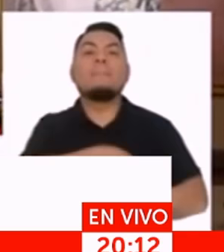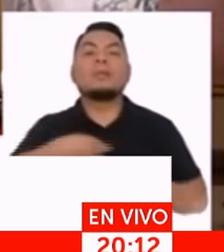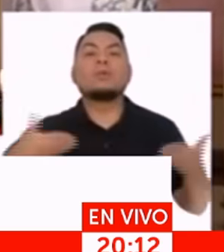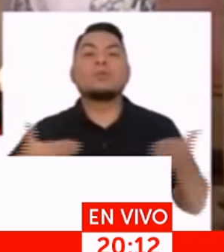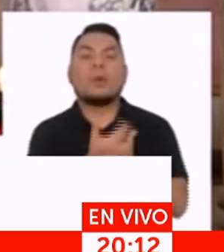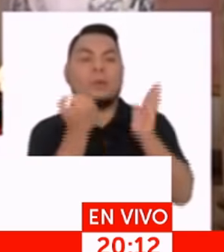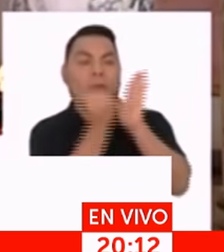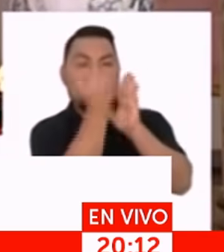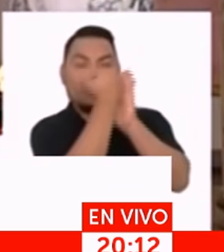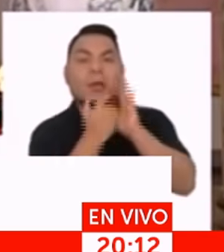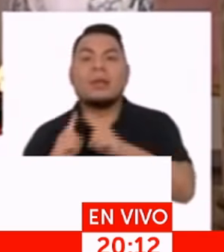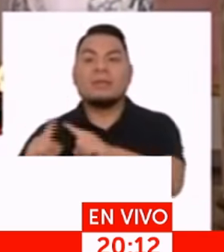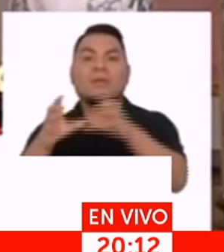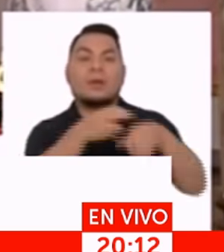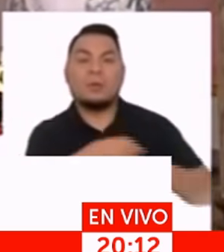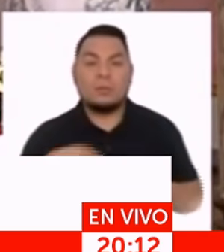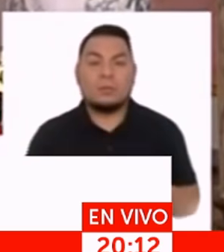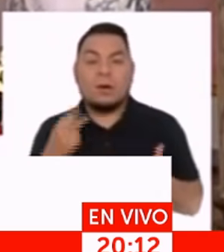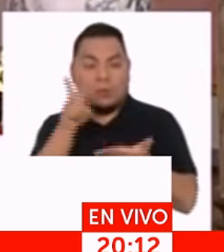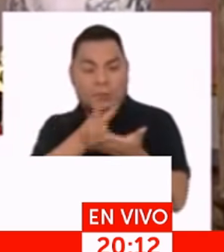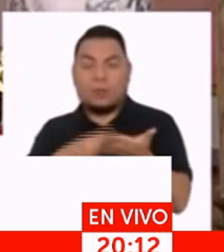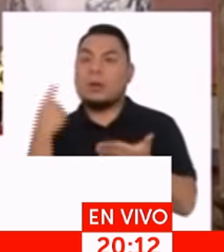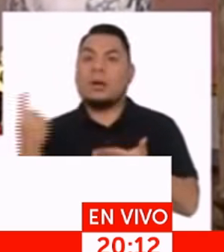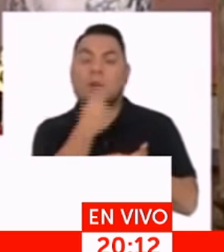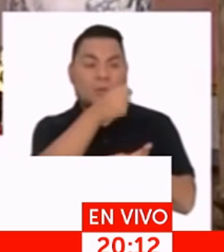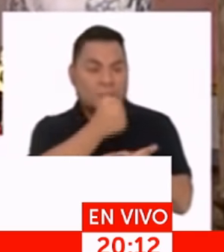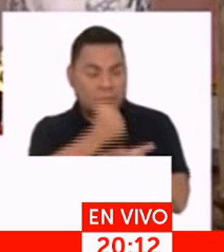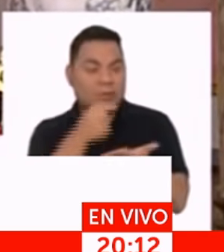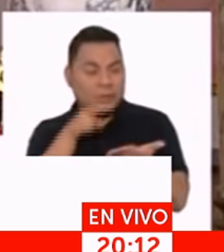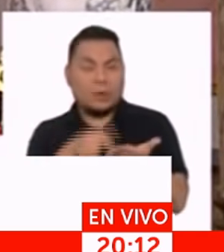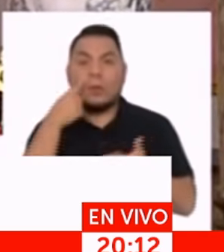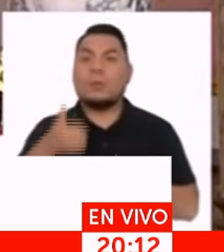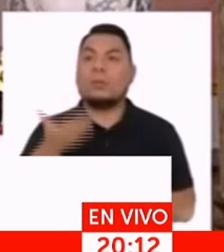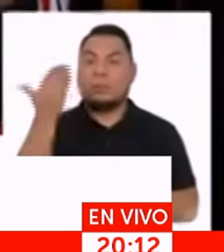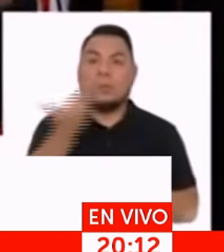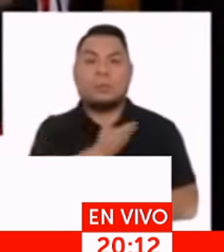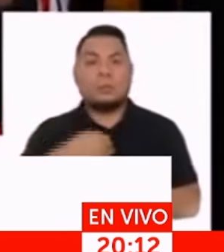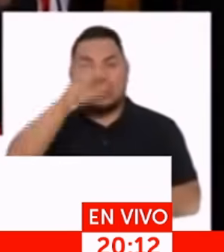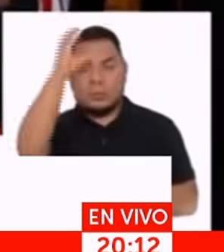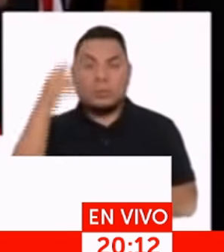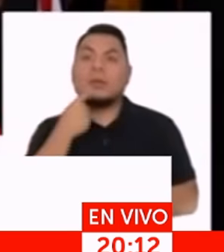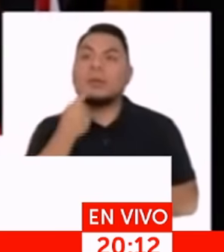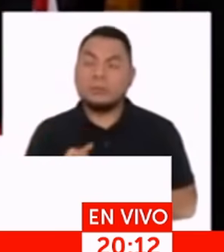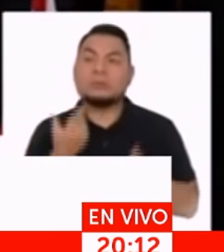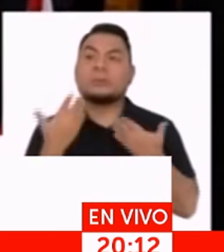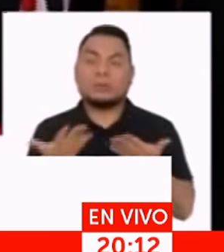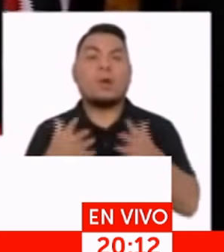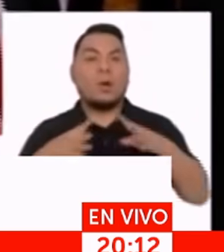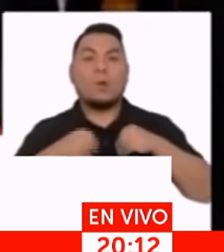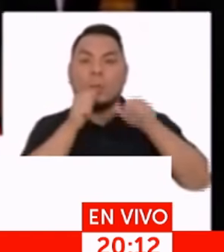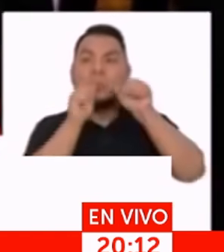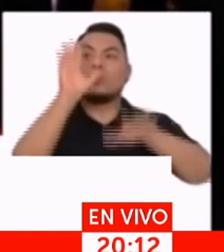Salón Dorado del Palacio de Gobierno para la cobertura de Exitosa Perú en Lima 95.5 en la FM. Escuchemos. Procederá a tomar